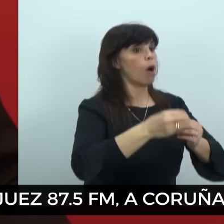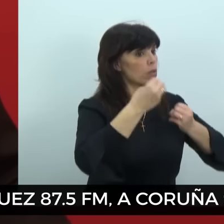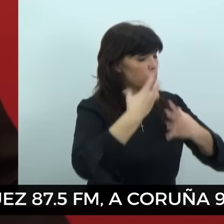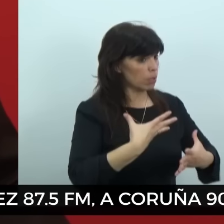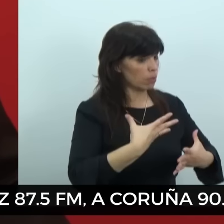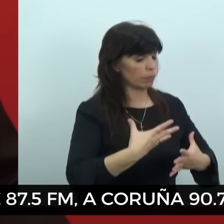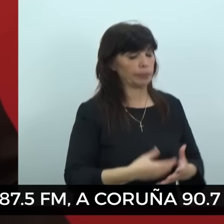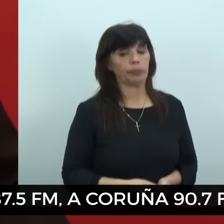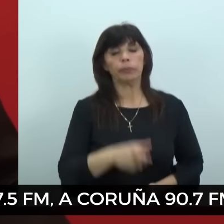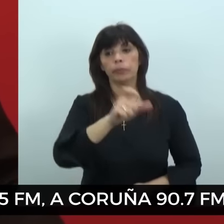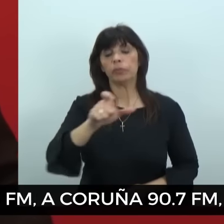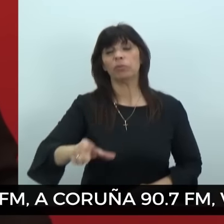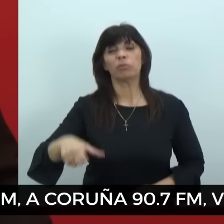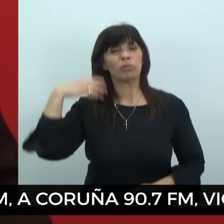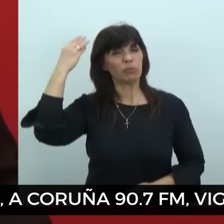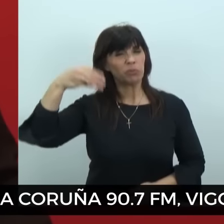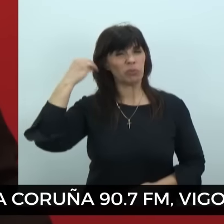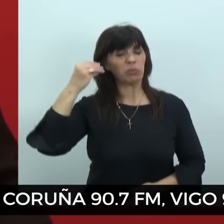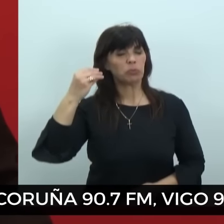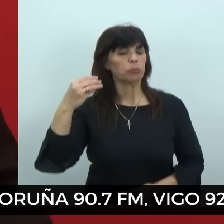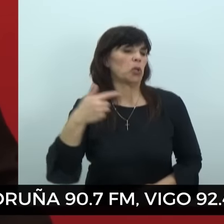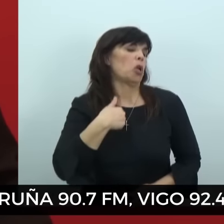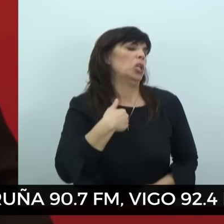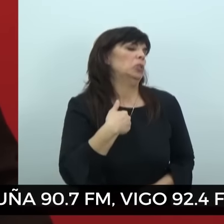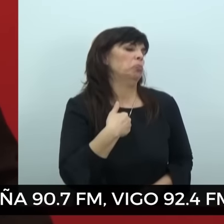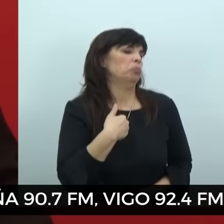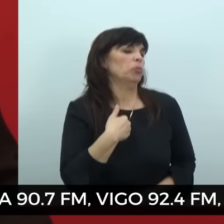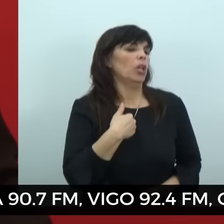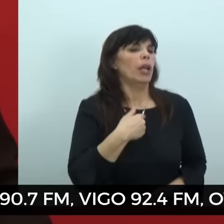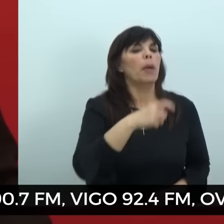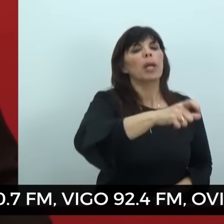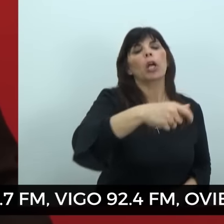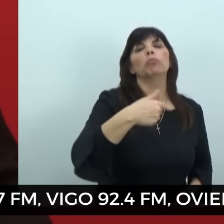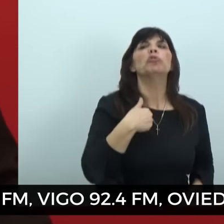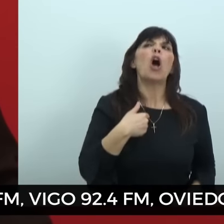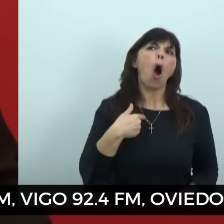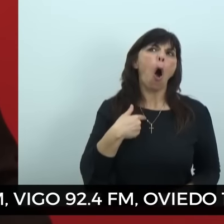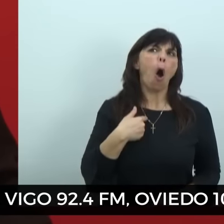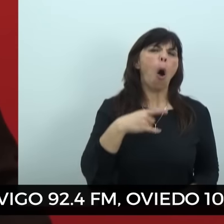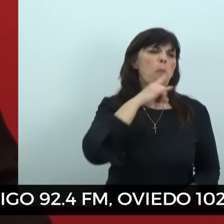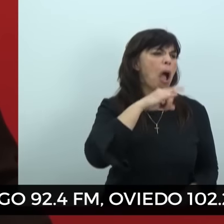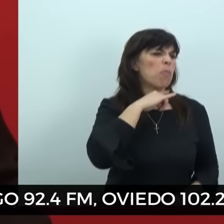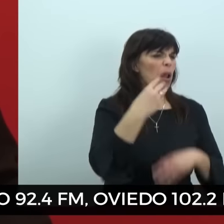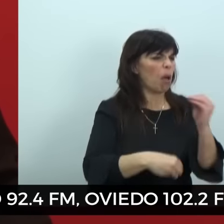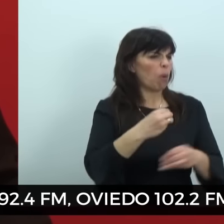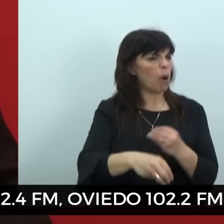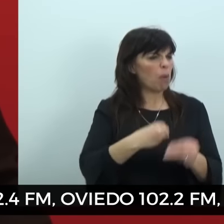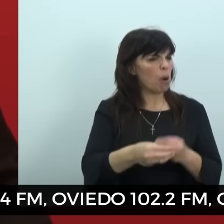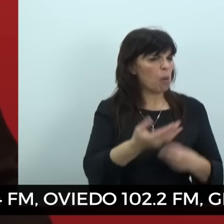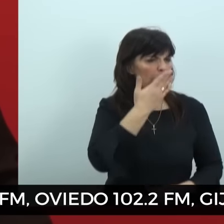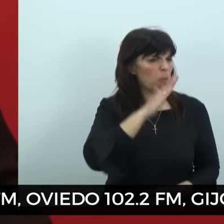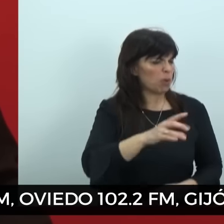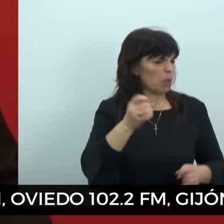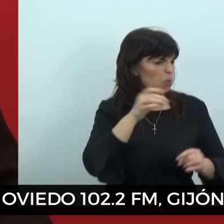Algunos se creen que pueden comportarse como quieren y las cosas se van a cumplir de todas formas.